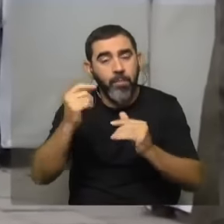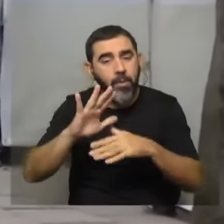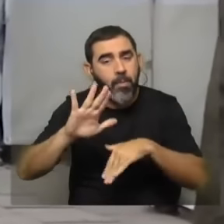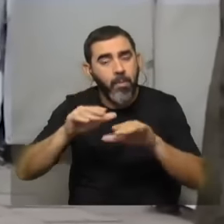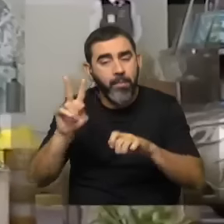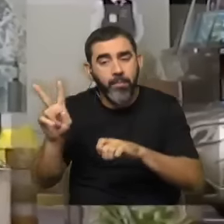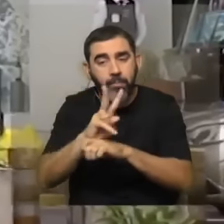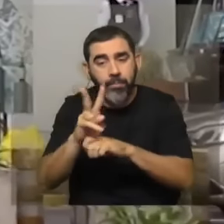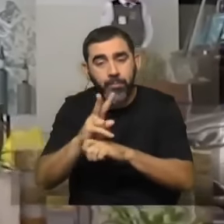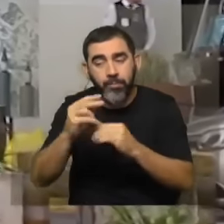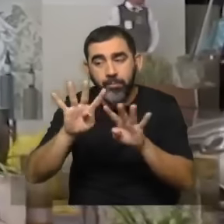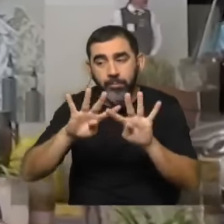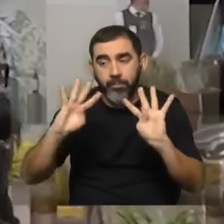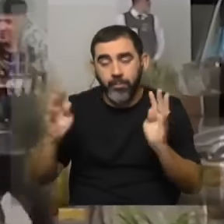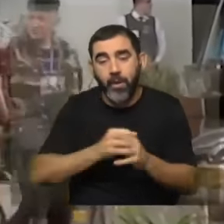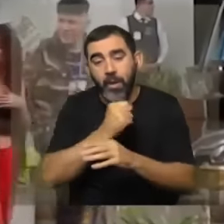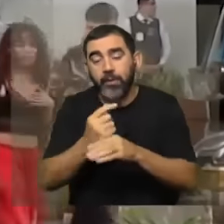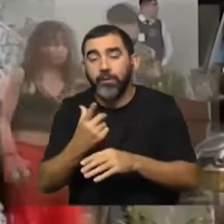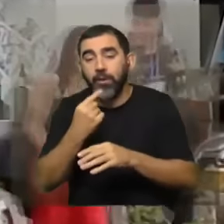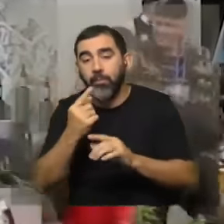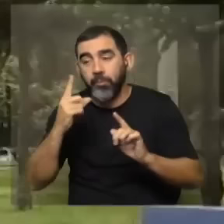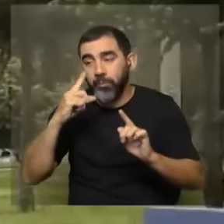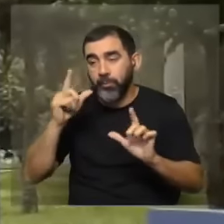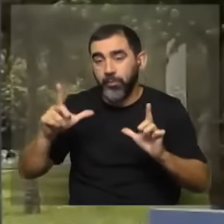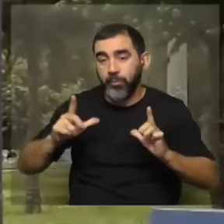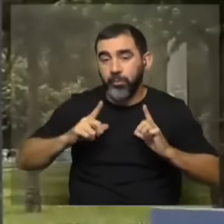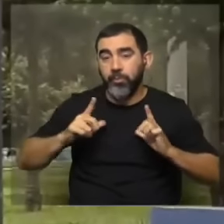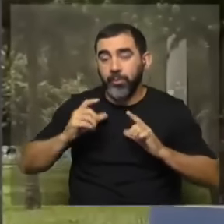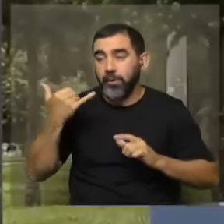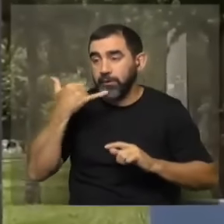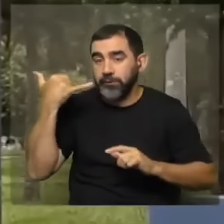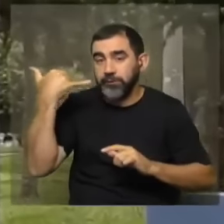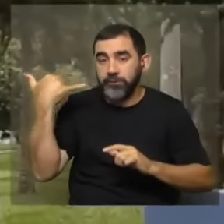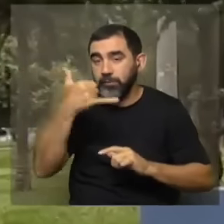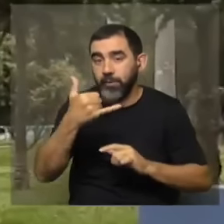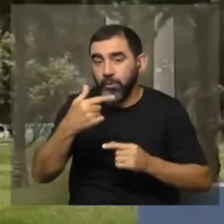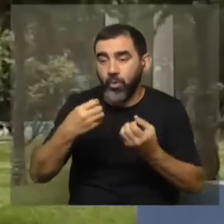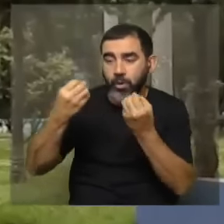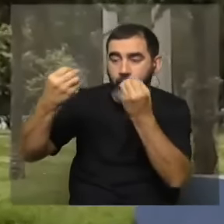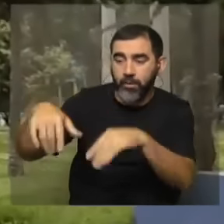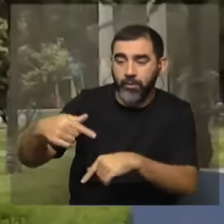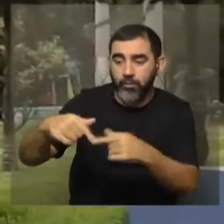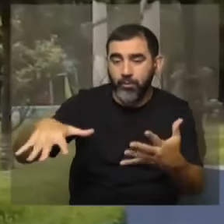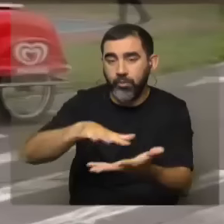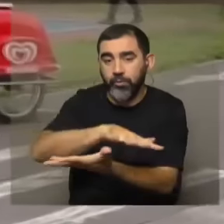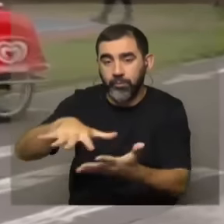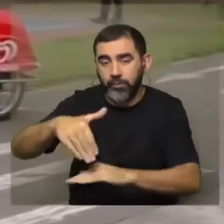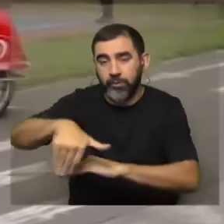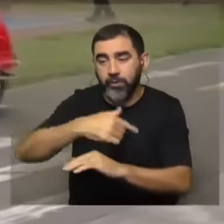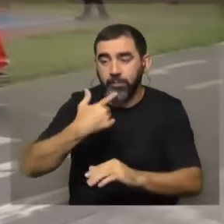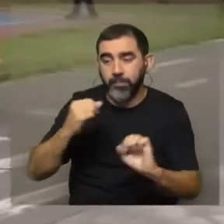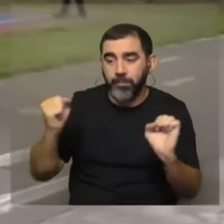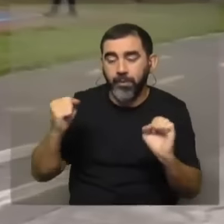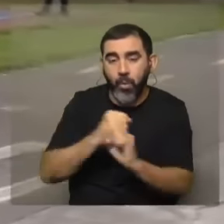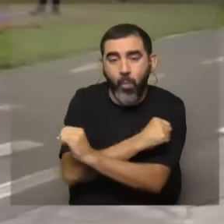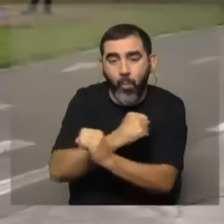sus medidas de seguridad mientras que la policía se mantiene alerta de llamados de ciudadanos sobre objetos abandonados en zonas públicas ante el temor de que